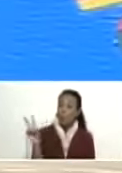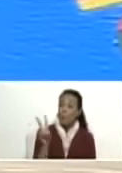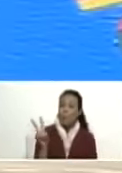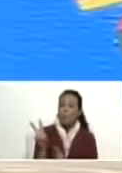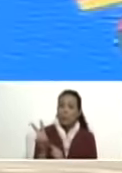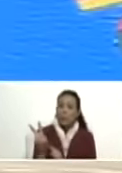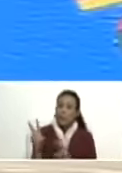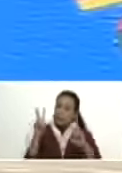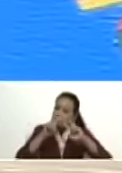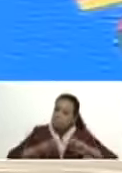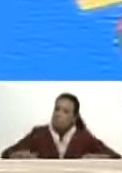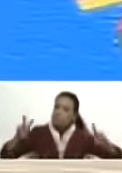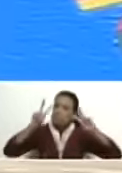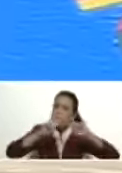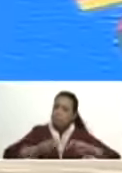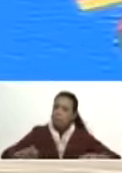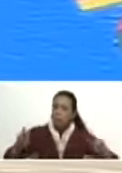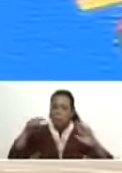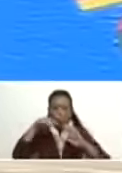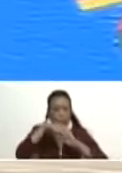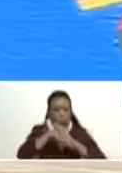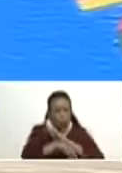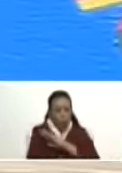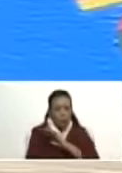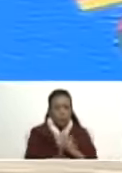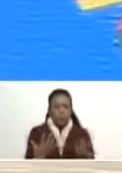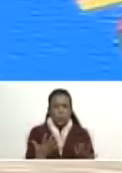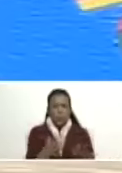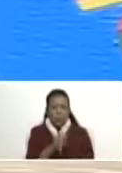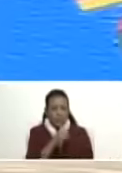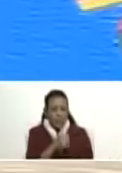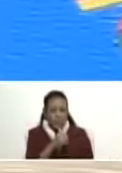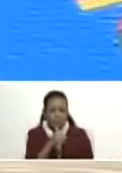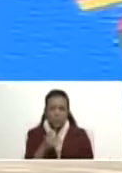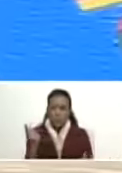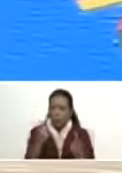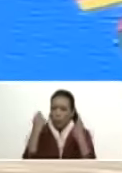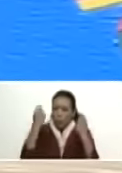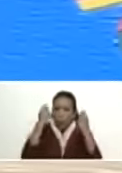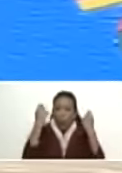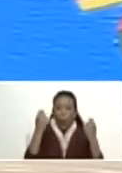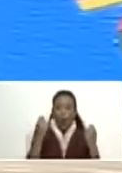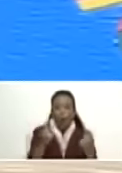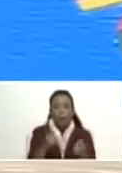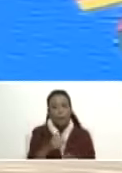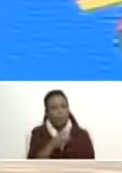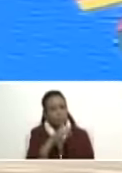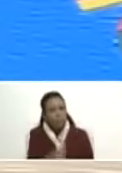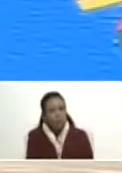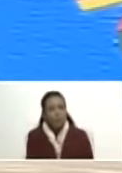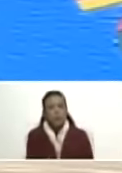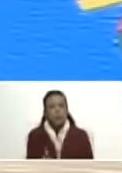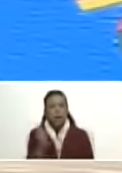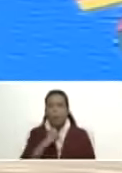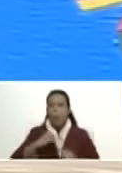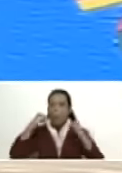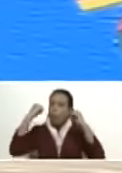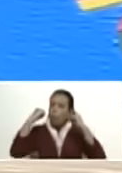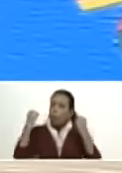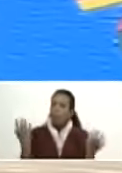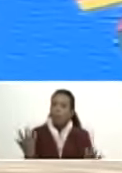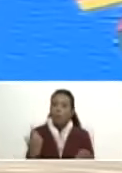levanta un movimiento eminentemente popular de reclamo. No era la primera